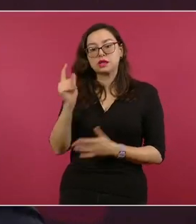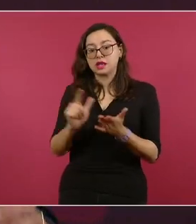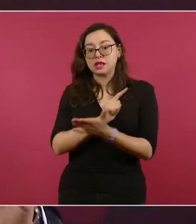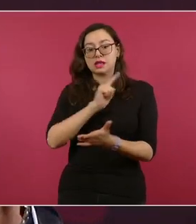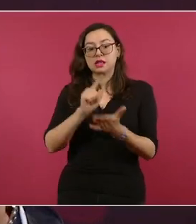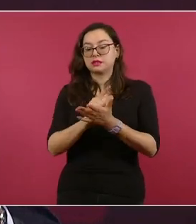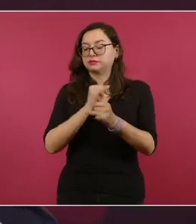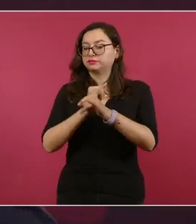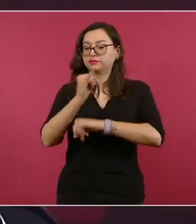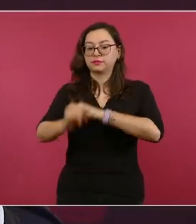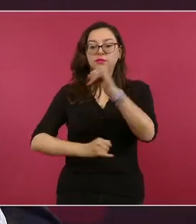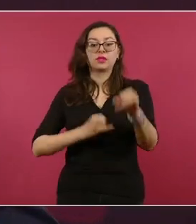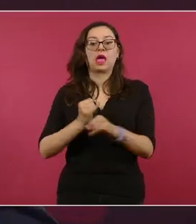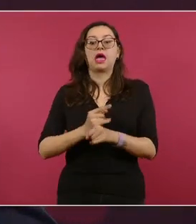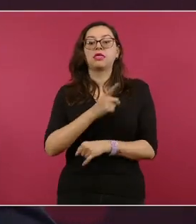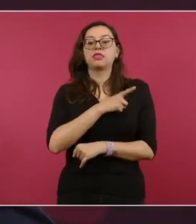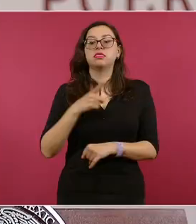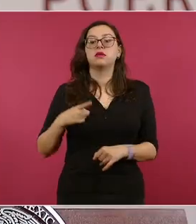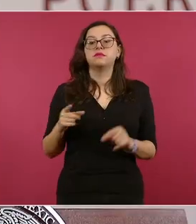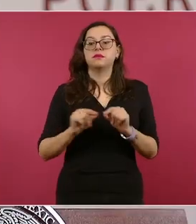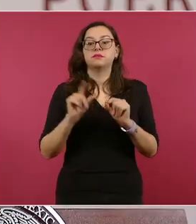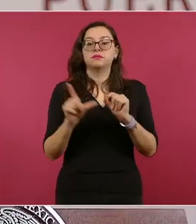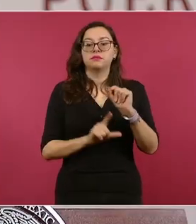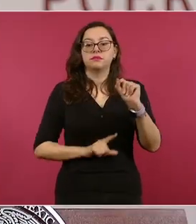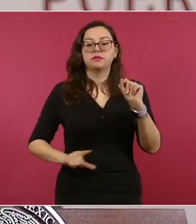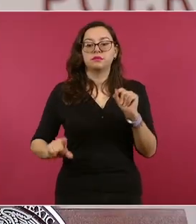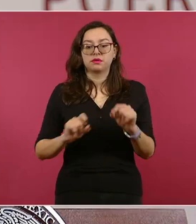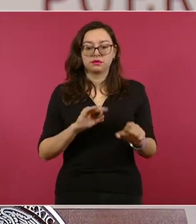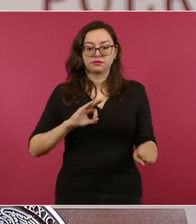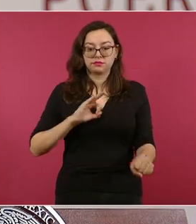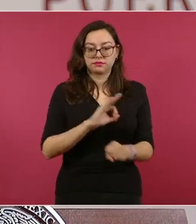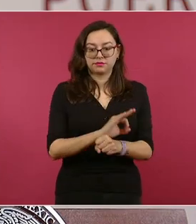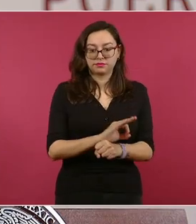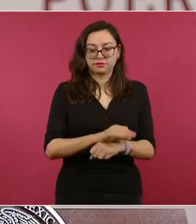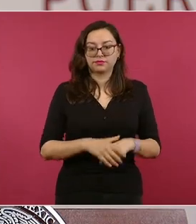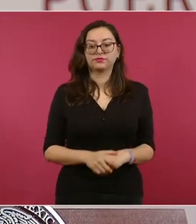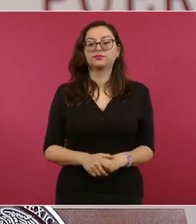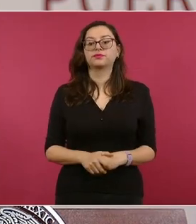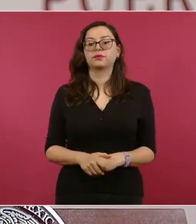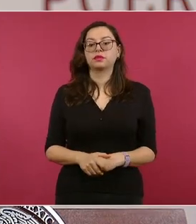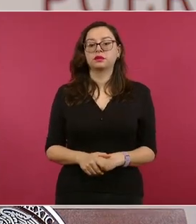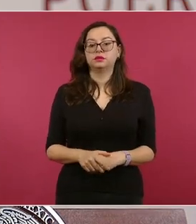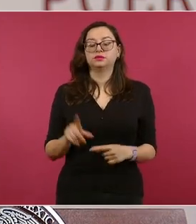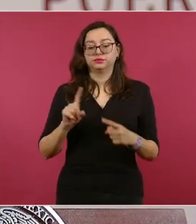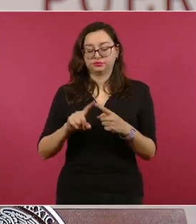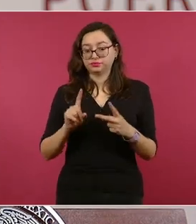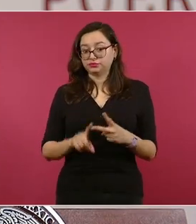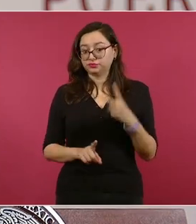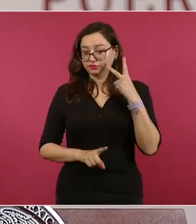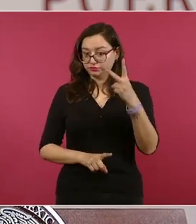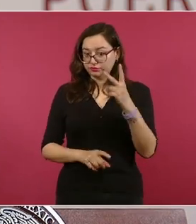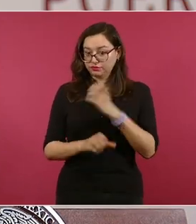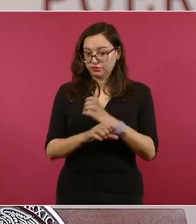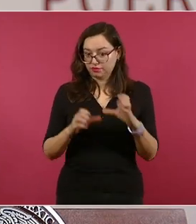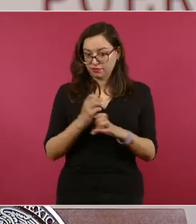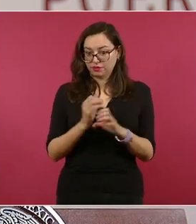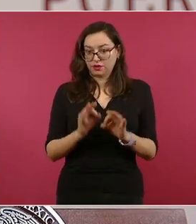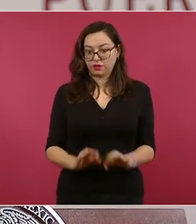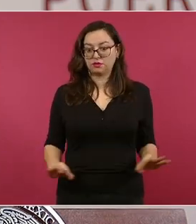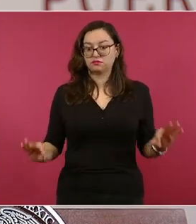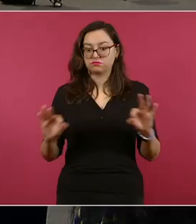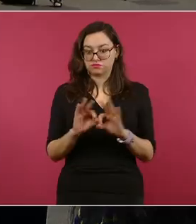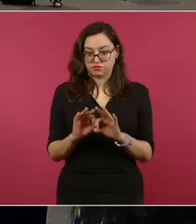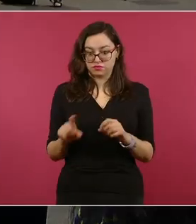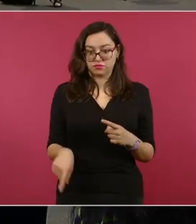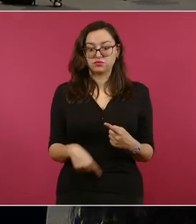Hay dos puntos a destacar. Hemos solicitado medidas provisionales, señor presidente, para que